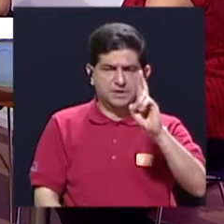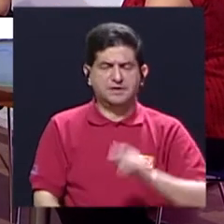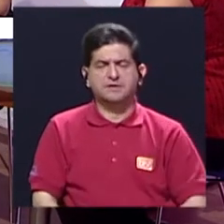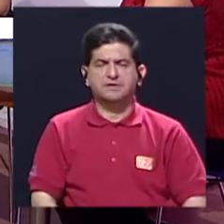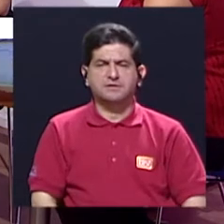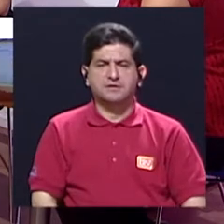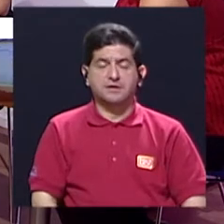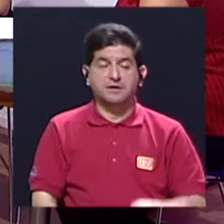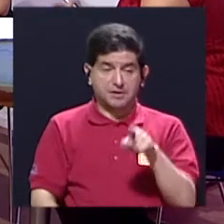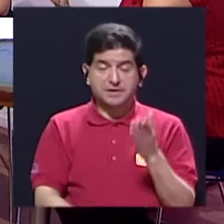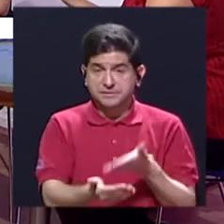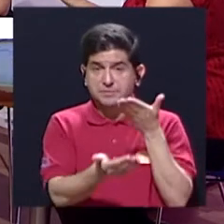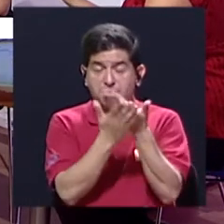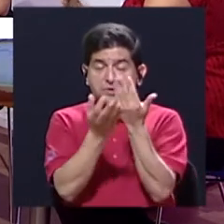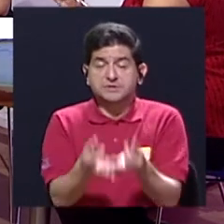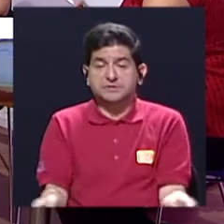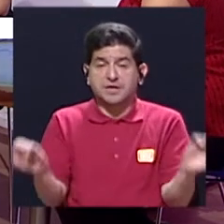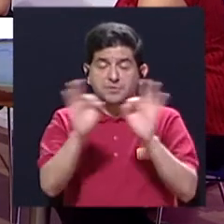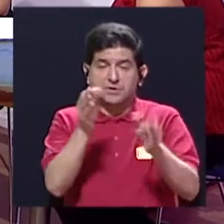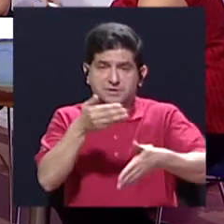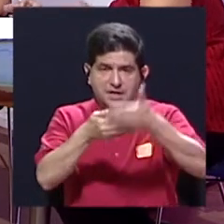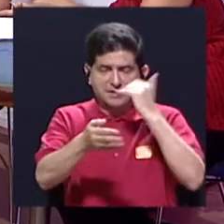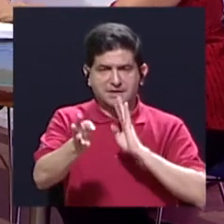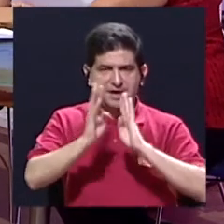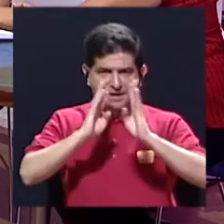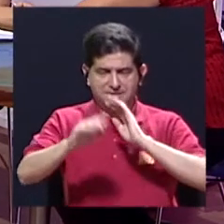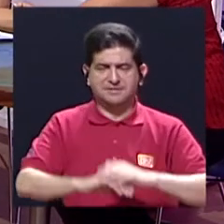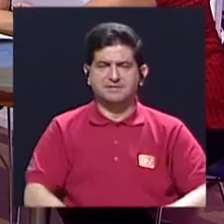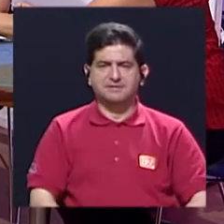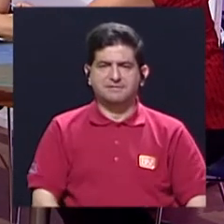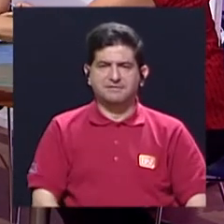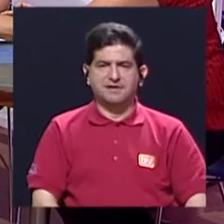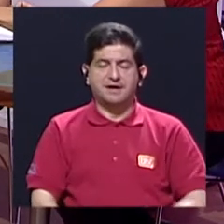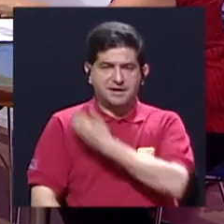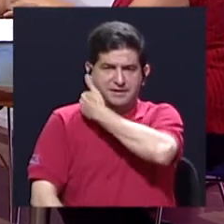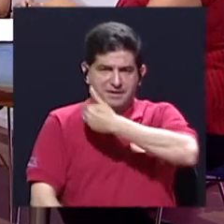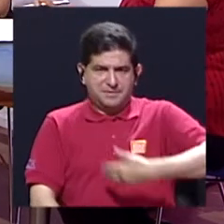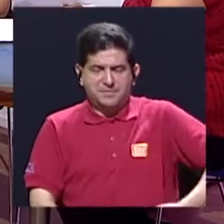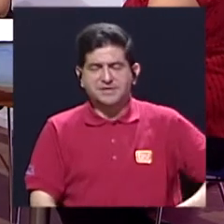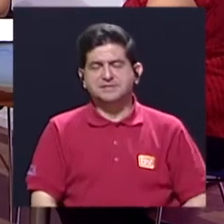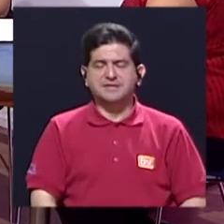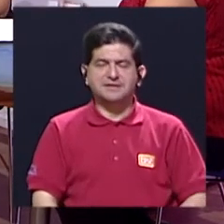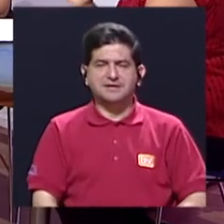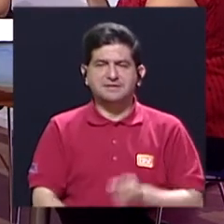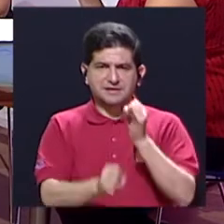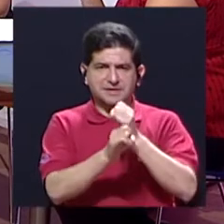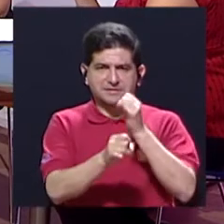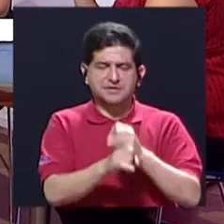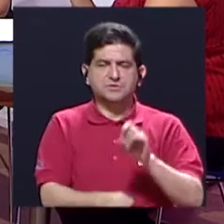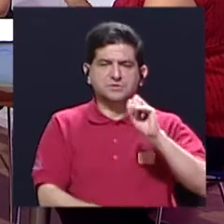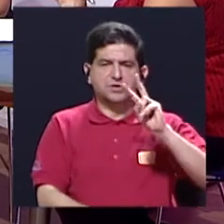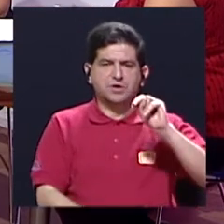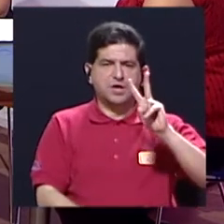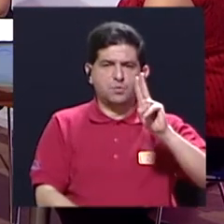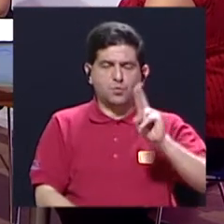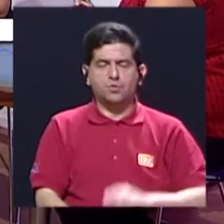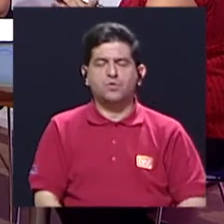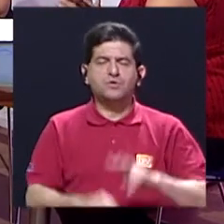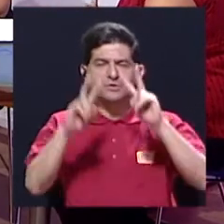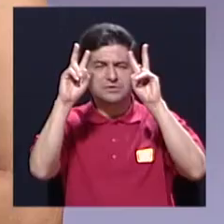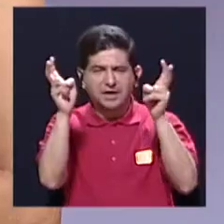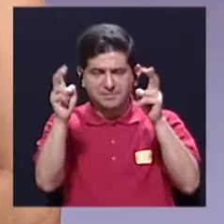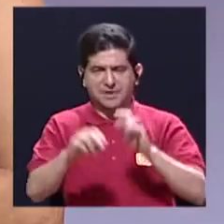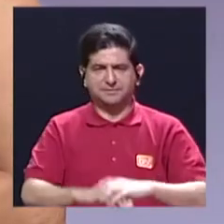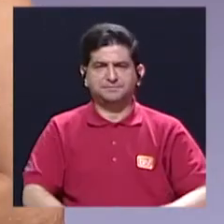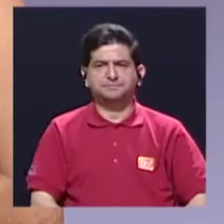planteado es muy importante, y antes de darle la palabra aquí a la presidenta ejecutiva de Limbo, que también un tema aquí es,